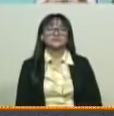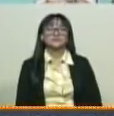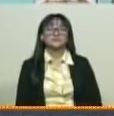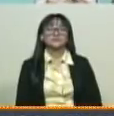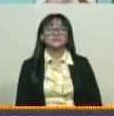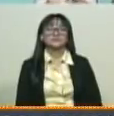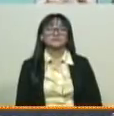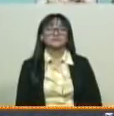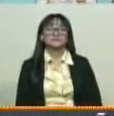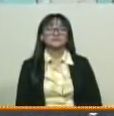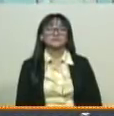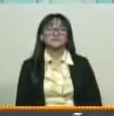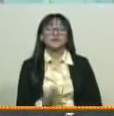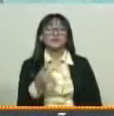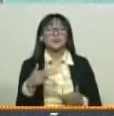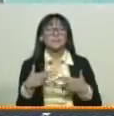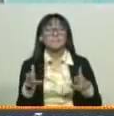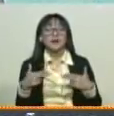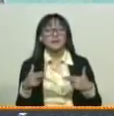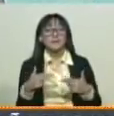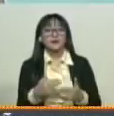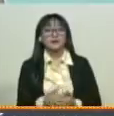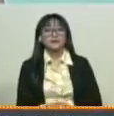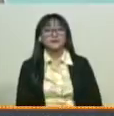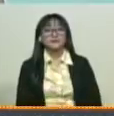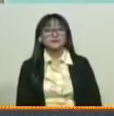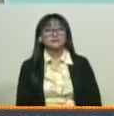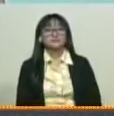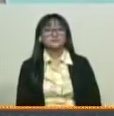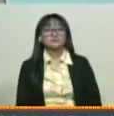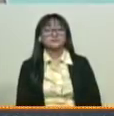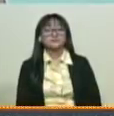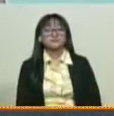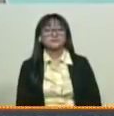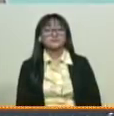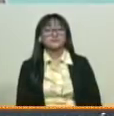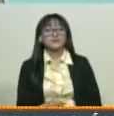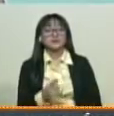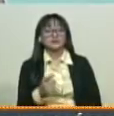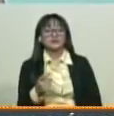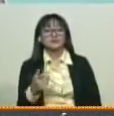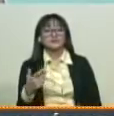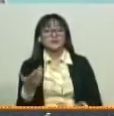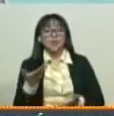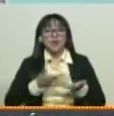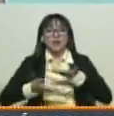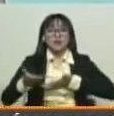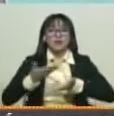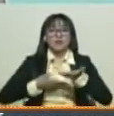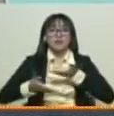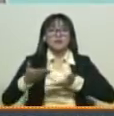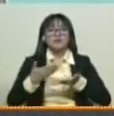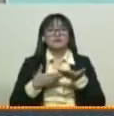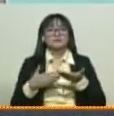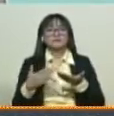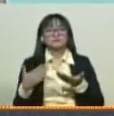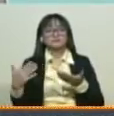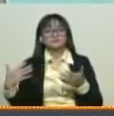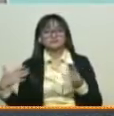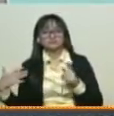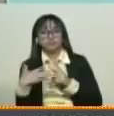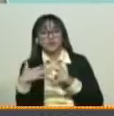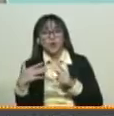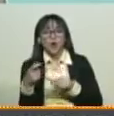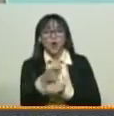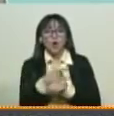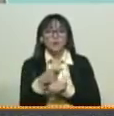A falta lo de Panamá. Fíjese, lo de Panamá no es otra cosa que una medida de reciprocidad frente a las agresiones del gobierno del